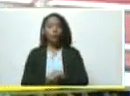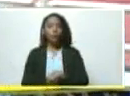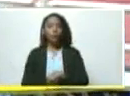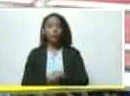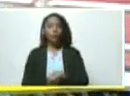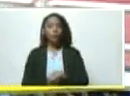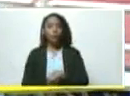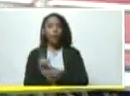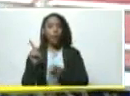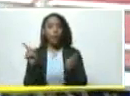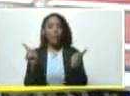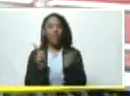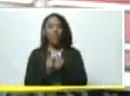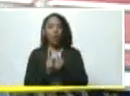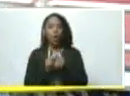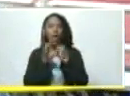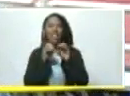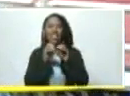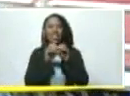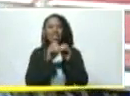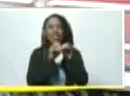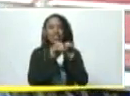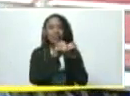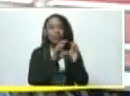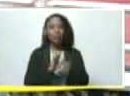Pequeños rumiantes. Los pequeños rumiantes.